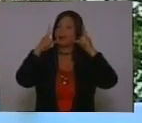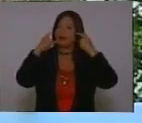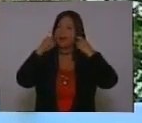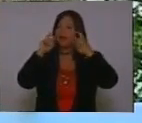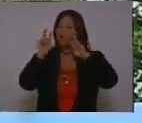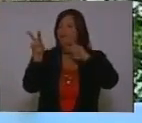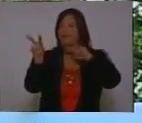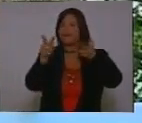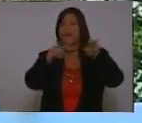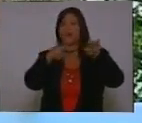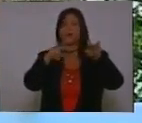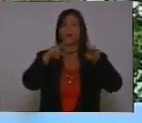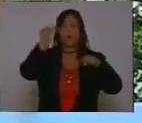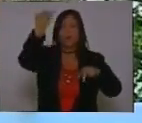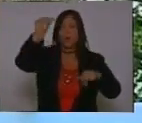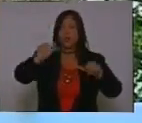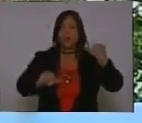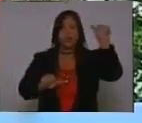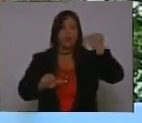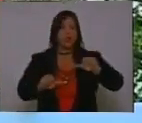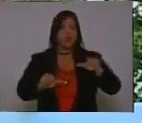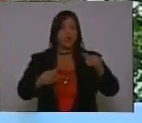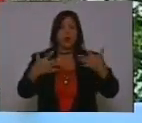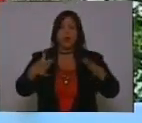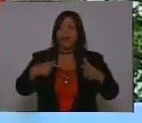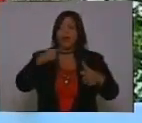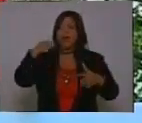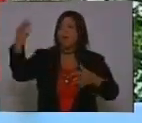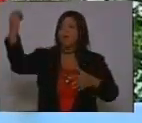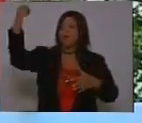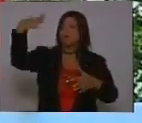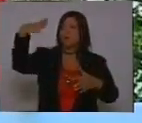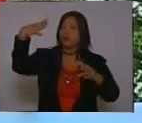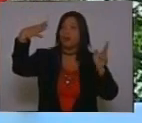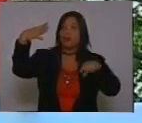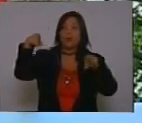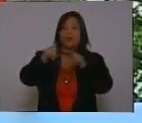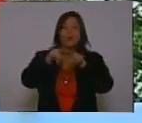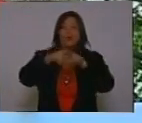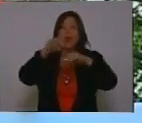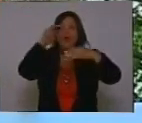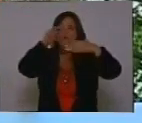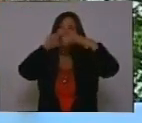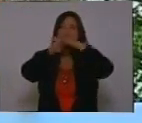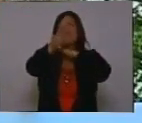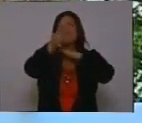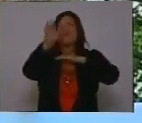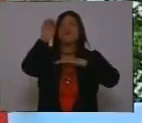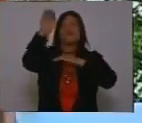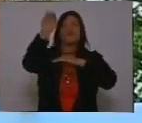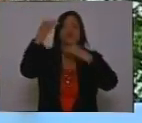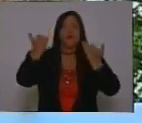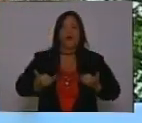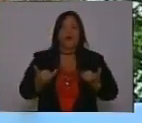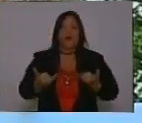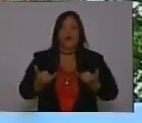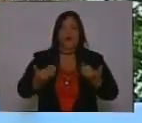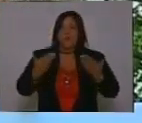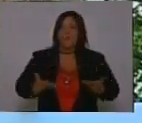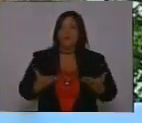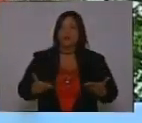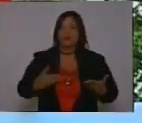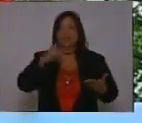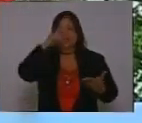vemos un relato, un discurso de ese comandante que nos ilustró y nos visionó al futuro que hoy tenemos, al presente